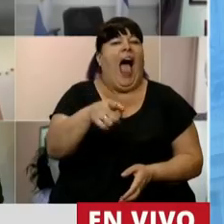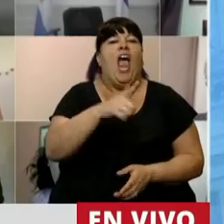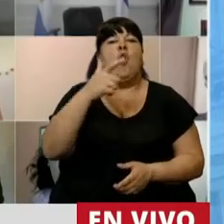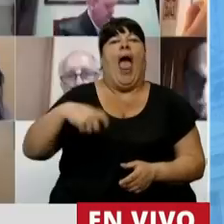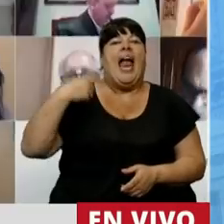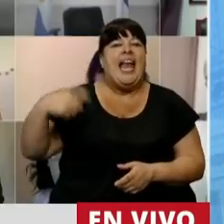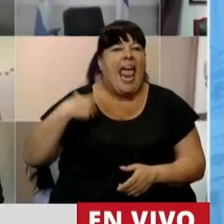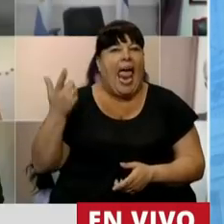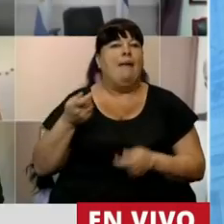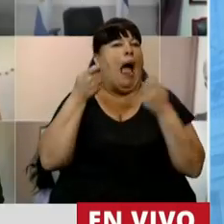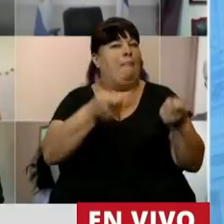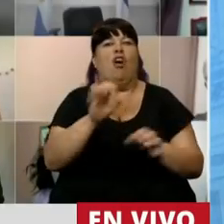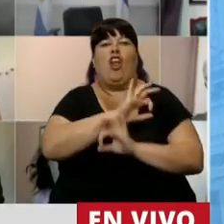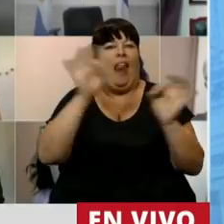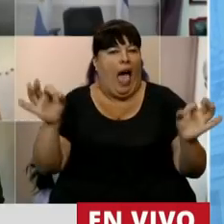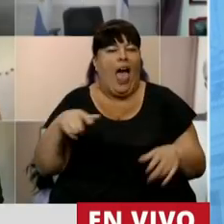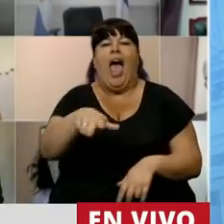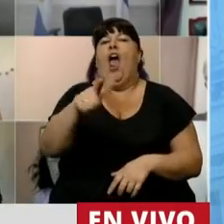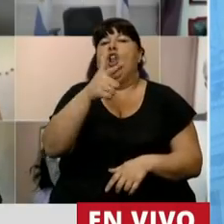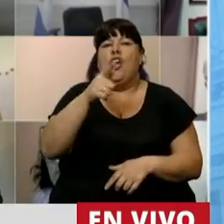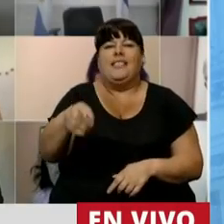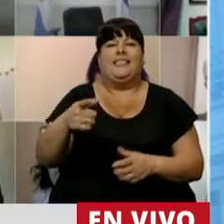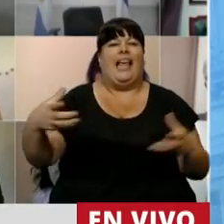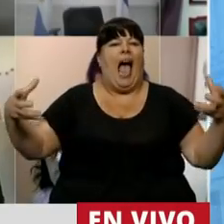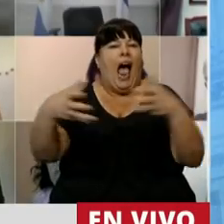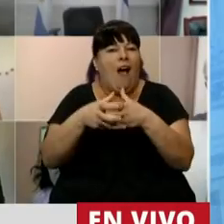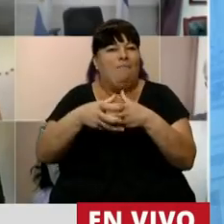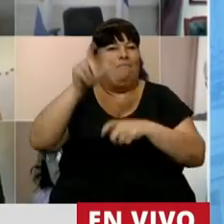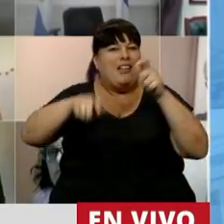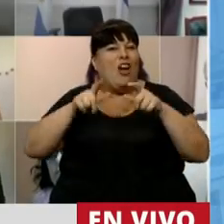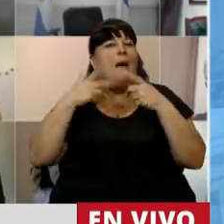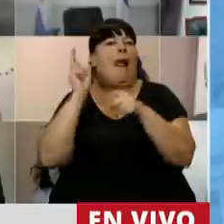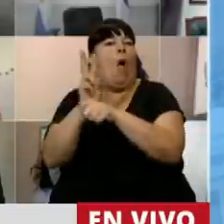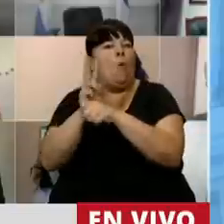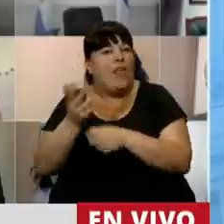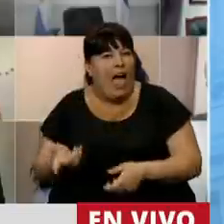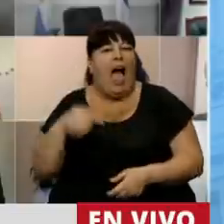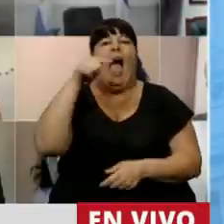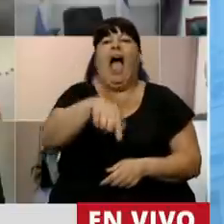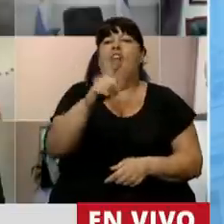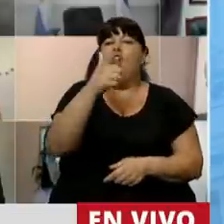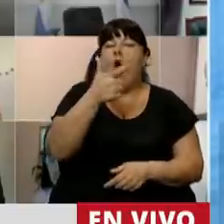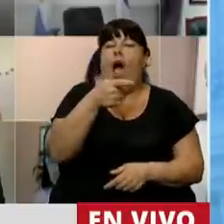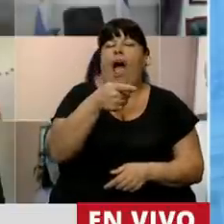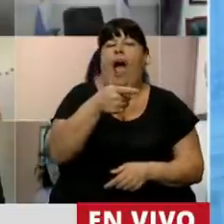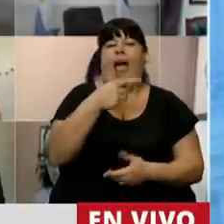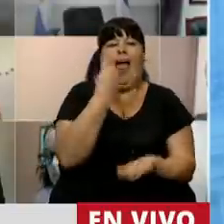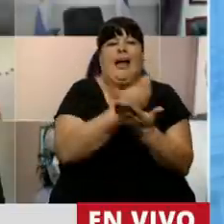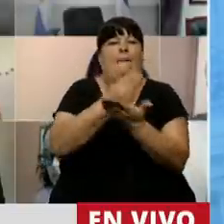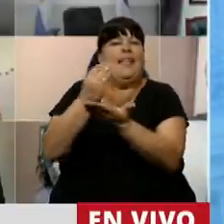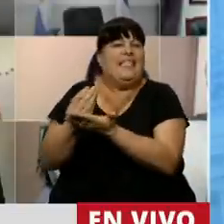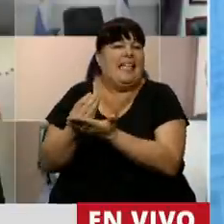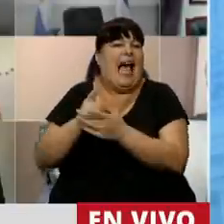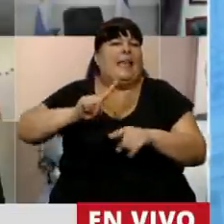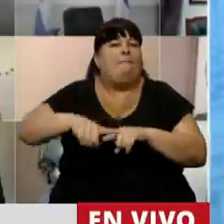los gremios para acompañarlos, ahí no estaban las organizaciones para cuidarlos, ahí no estaban las